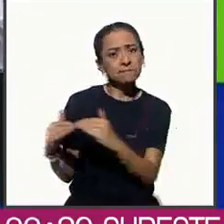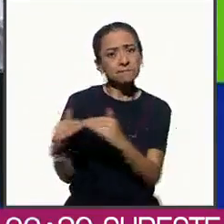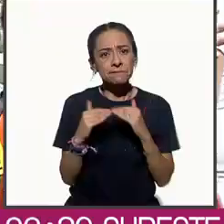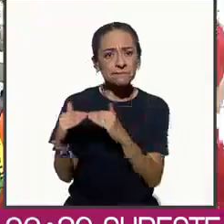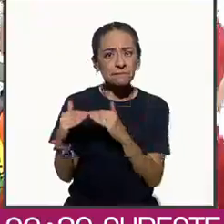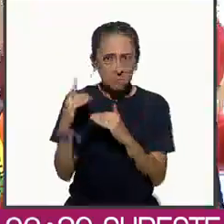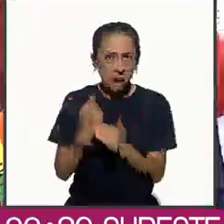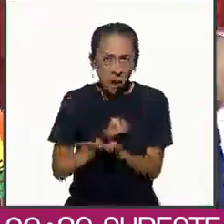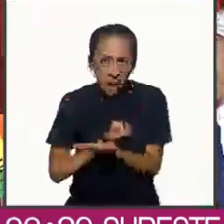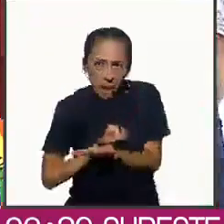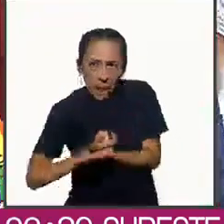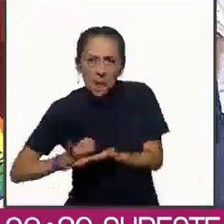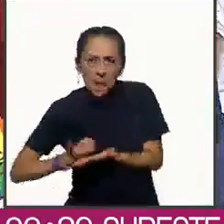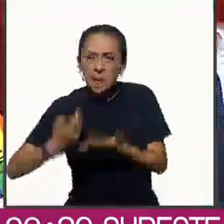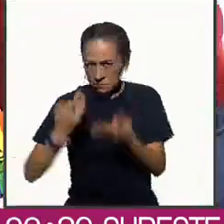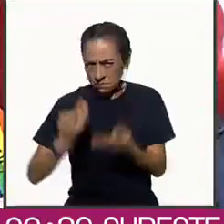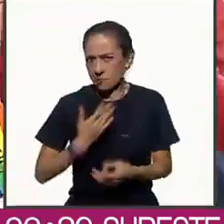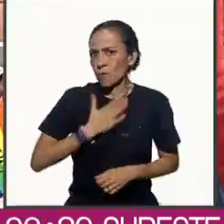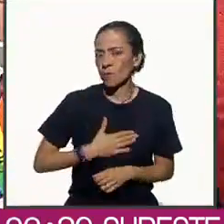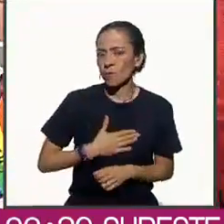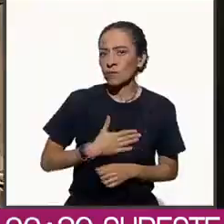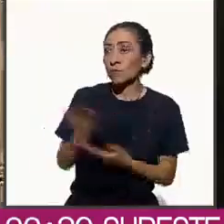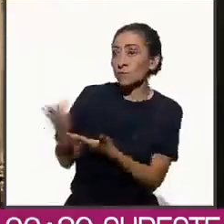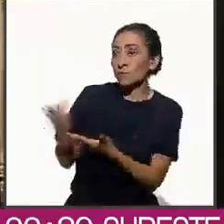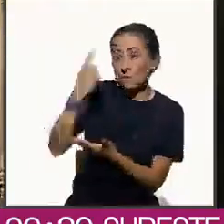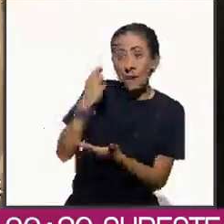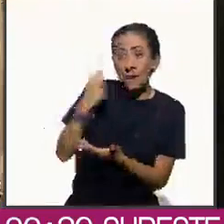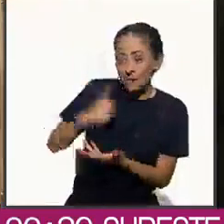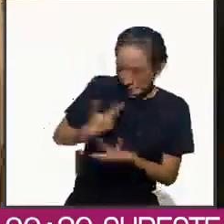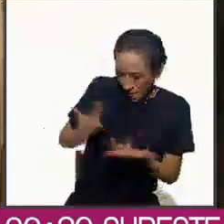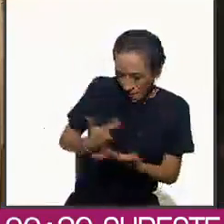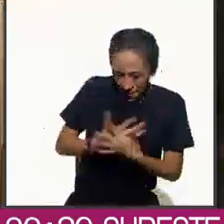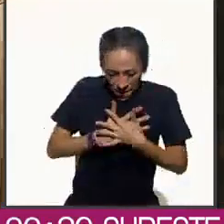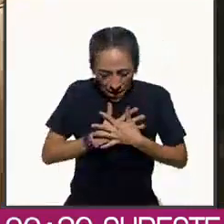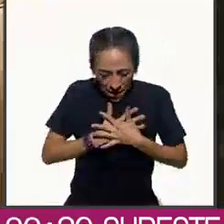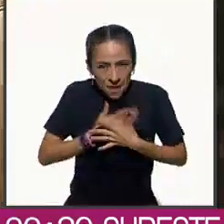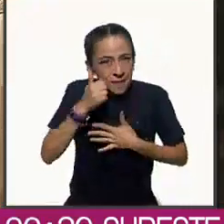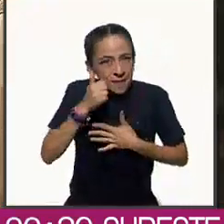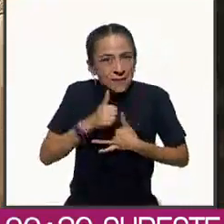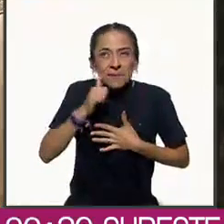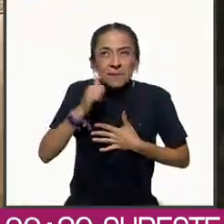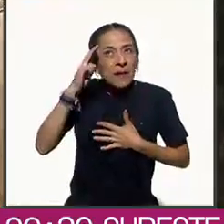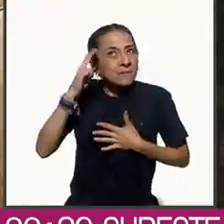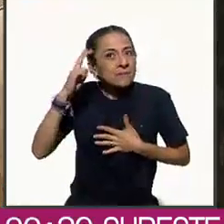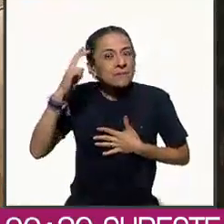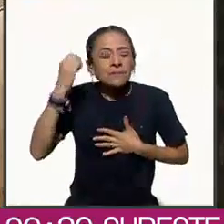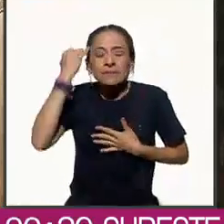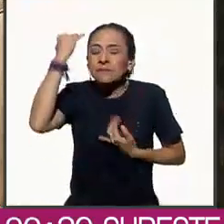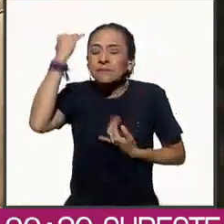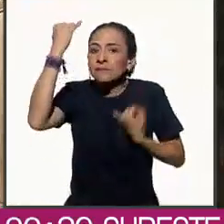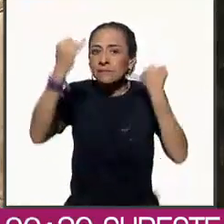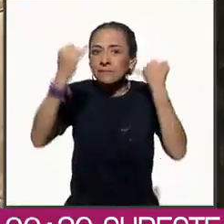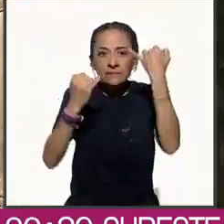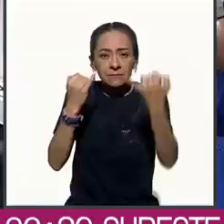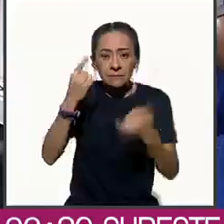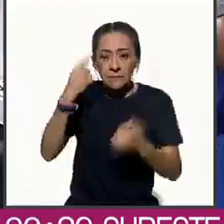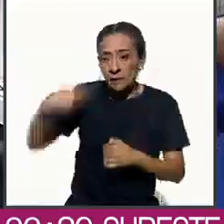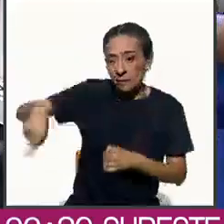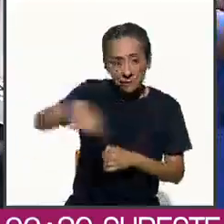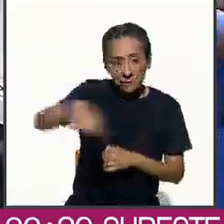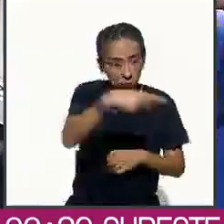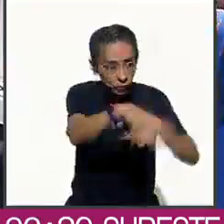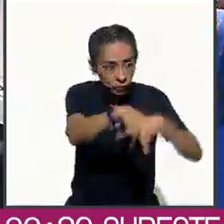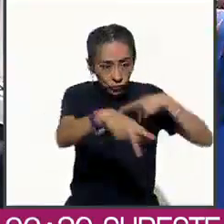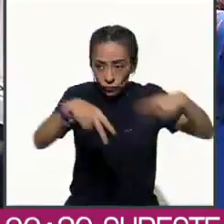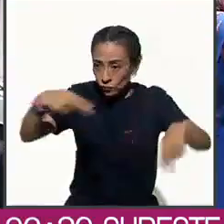pagado. Para hacer lo que se ama y siempre aspirar a más, dejando sus nombres escritos en la historia y